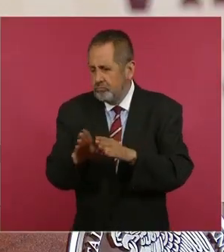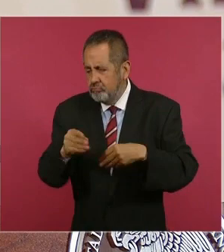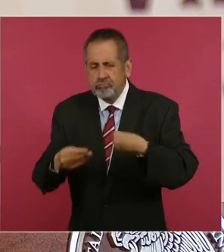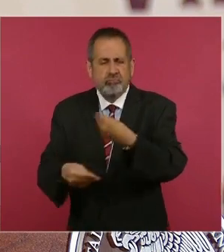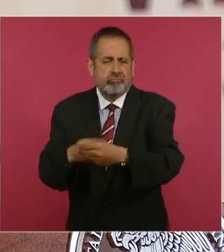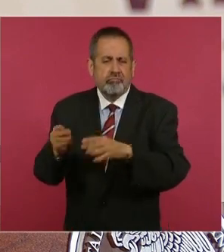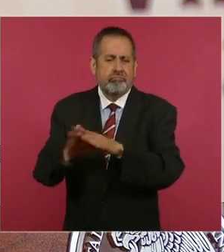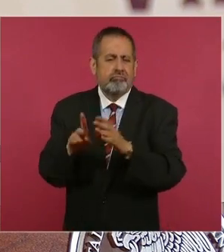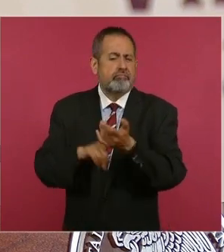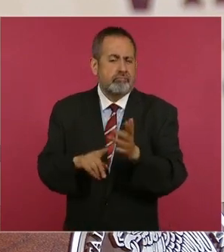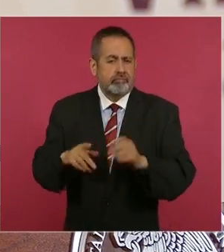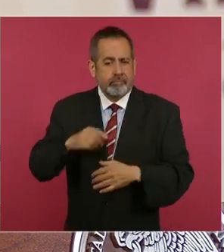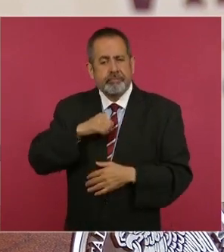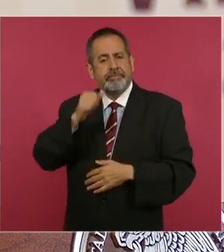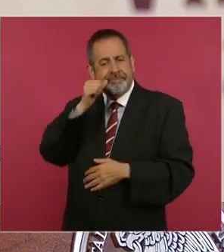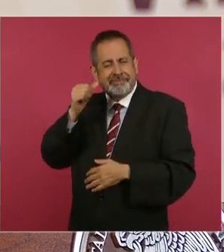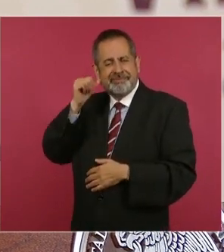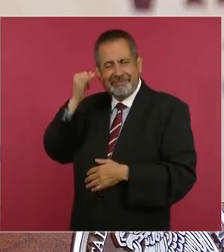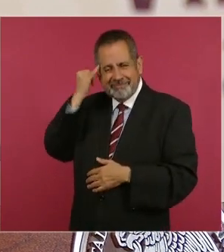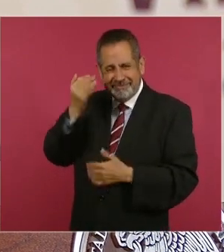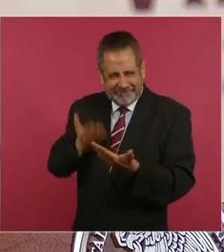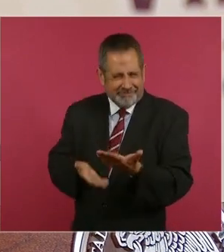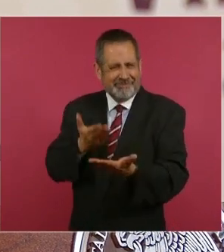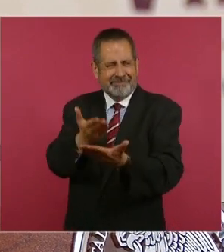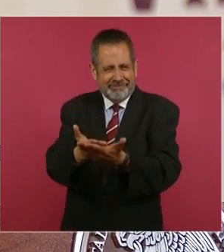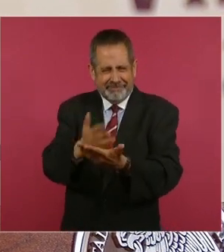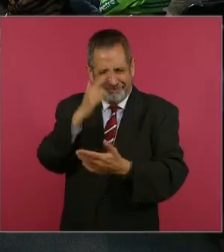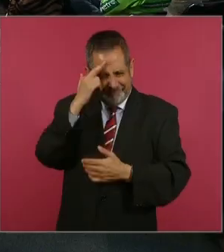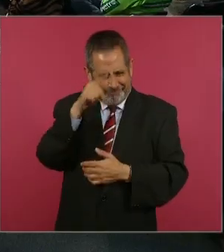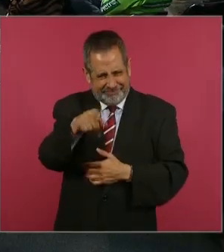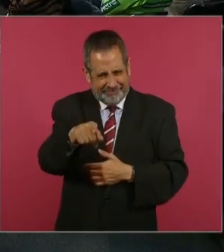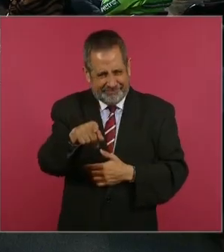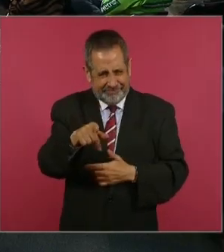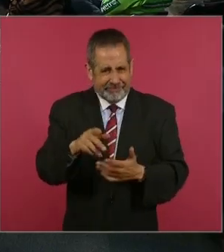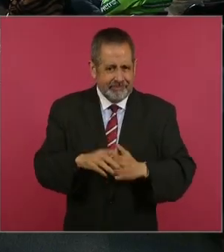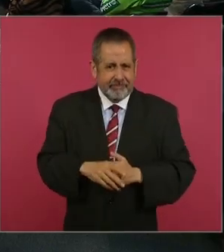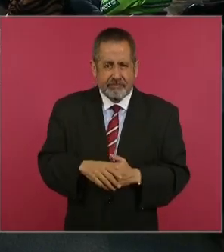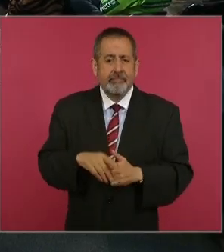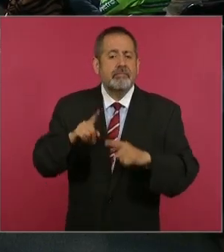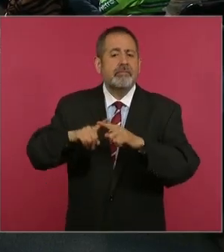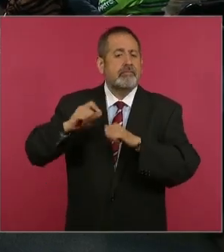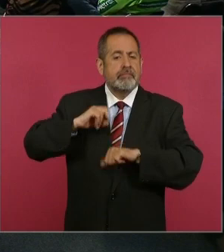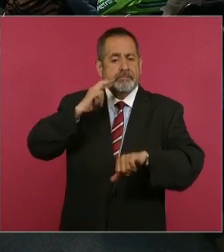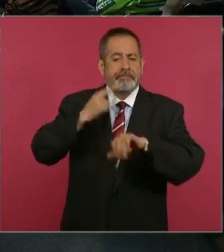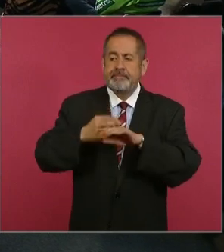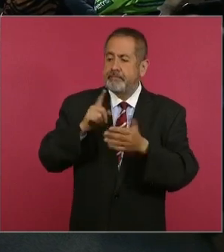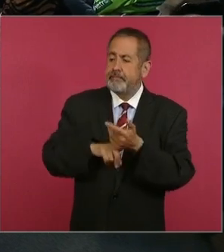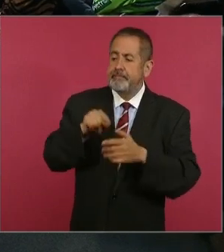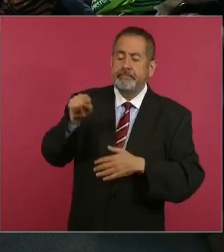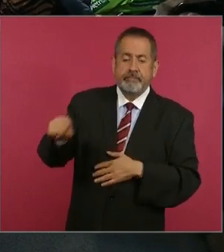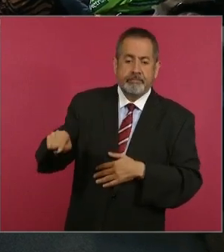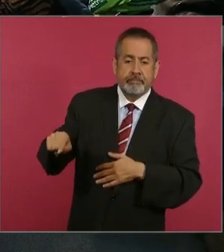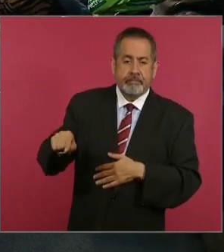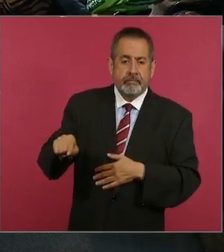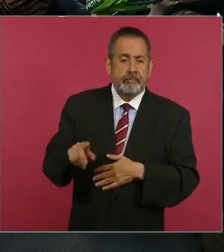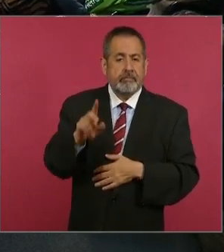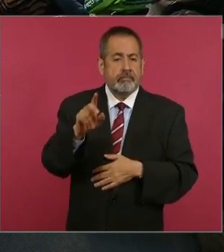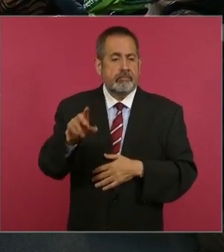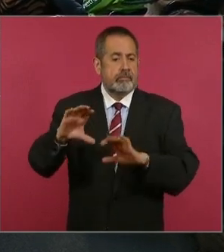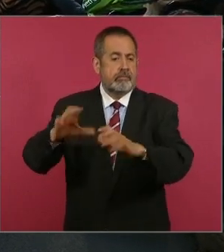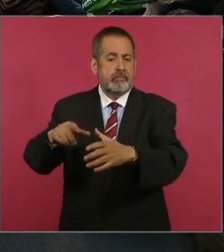que propuse ayer que intervenga el poder